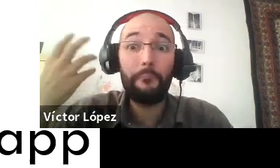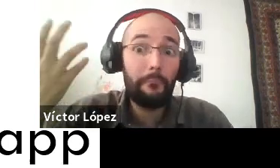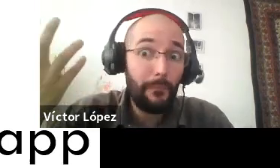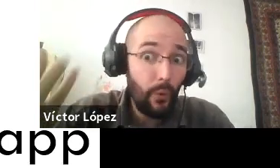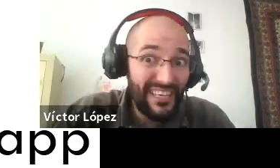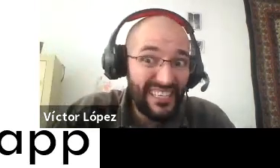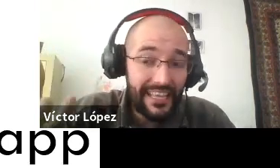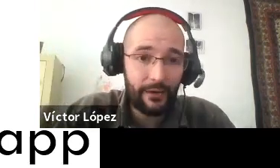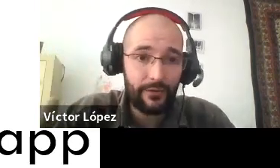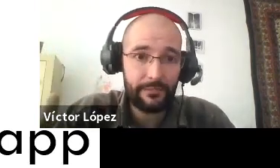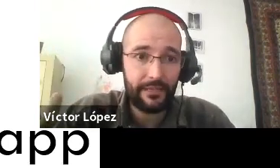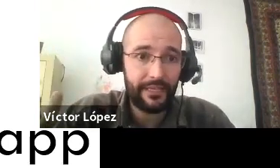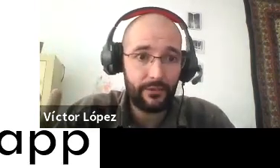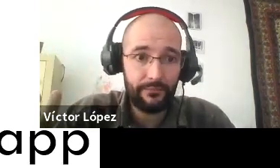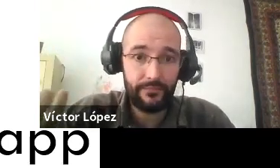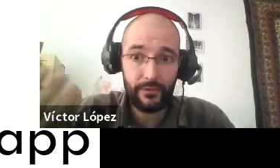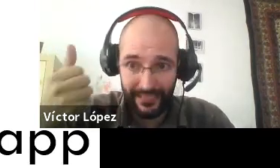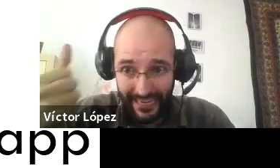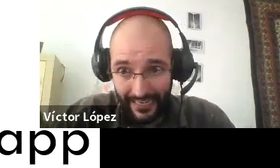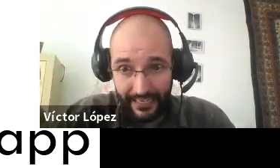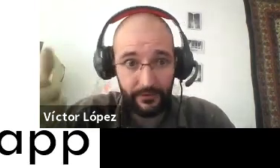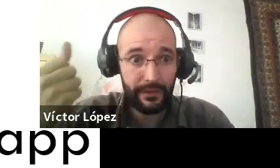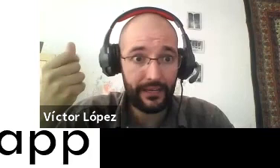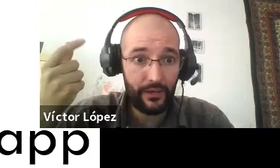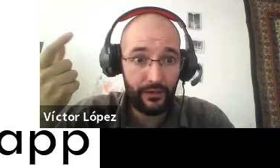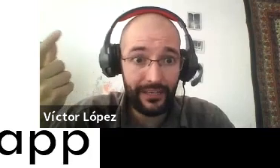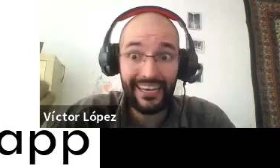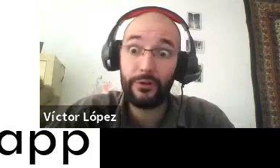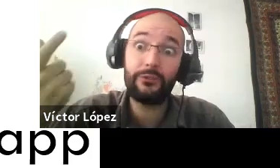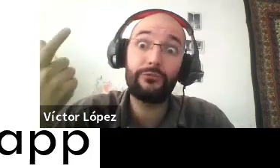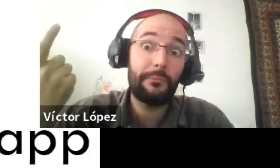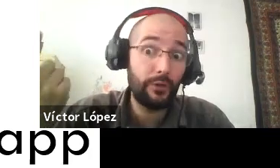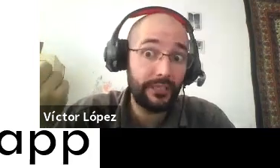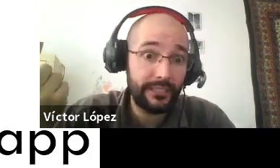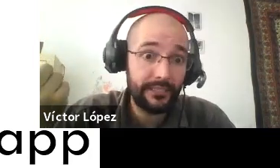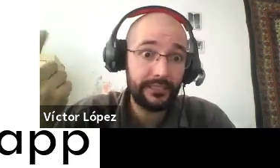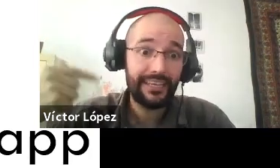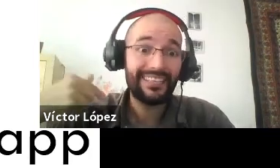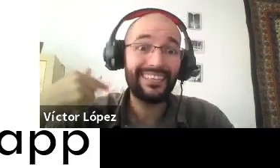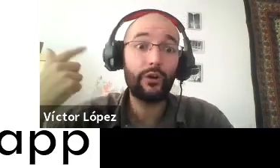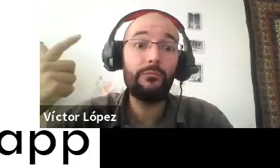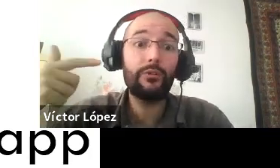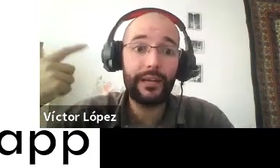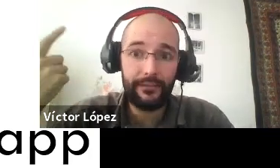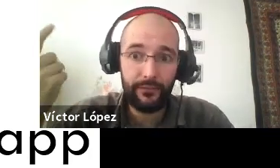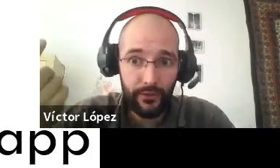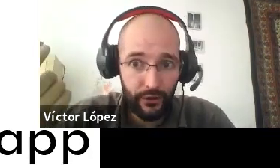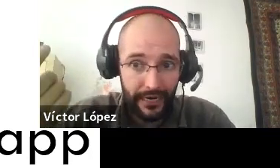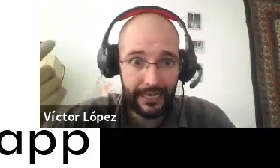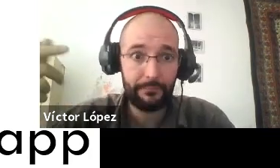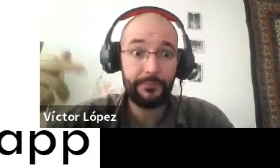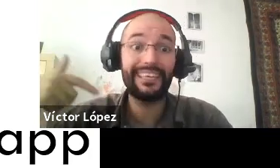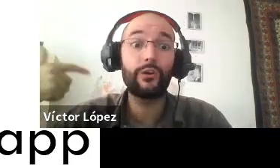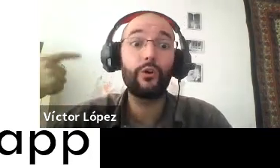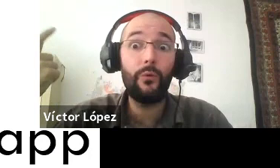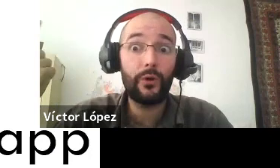es diseñar un experimento, ¿no? Ya eligen una aplicación, elaboran una hipótesis de cómo cree que funciona